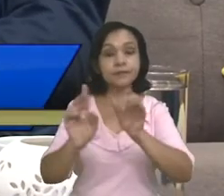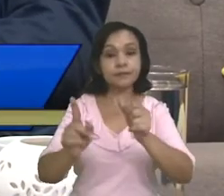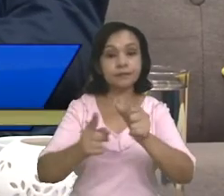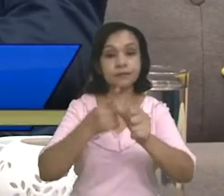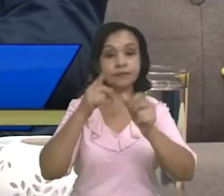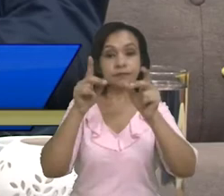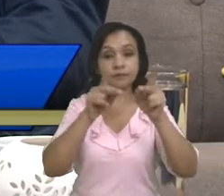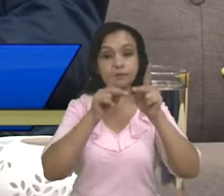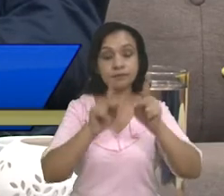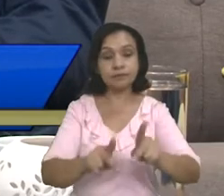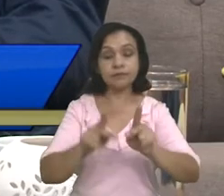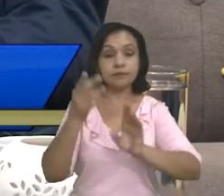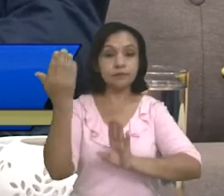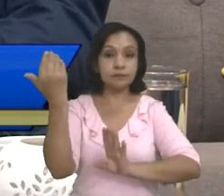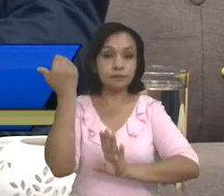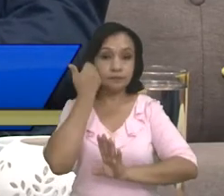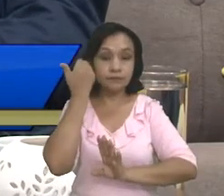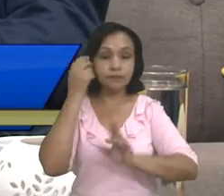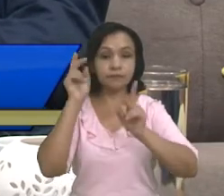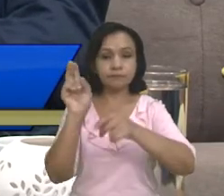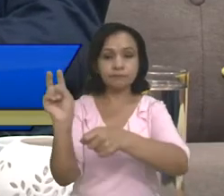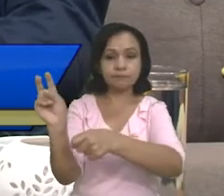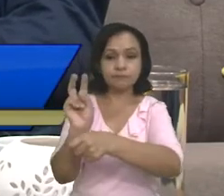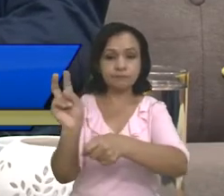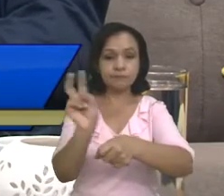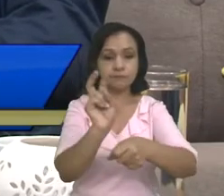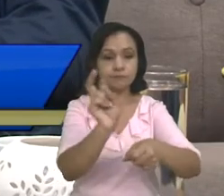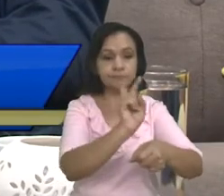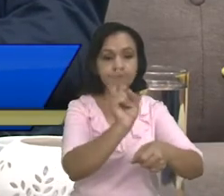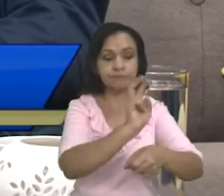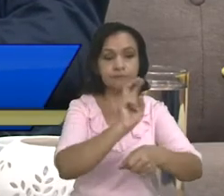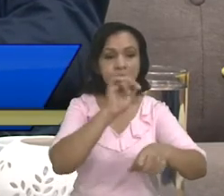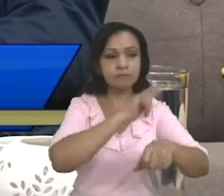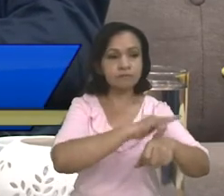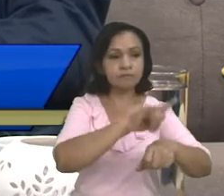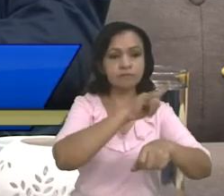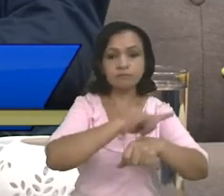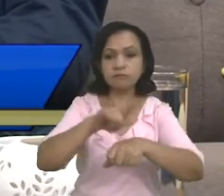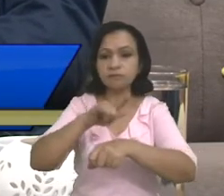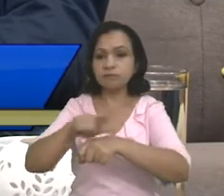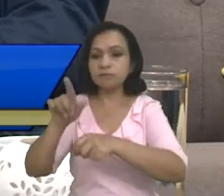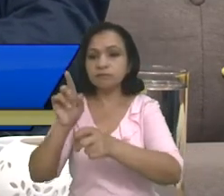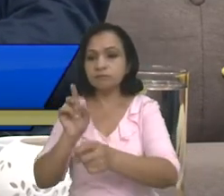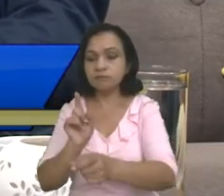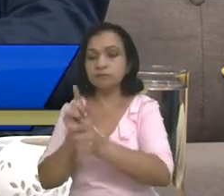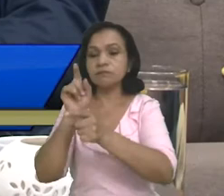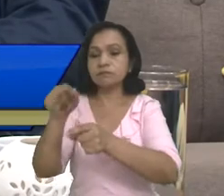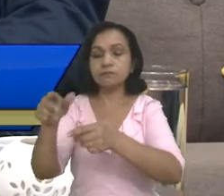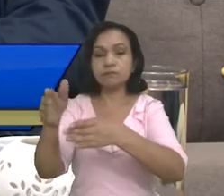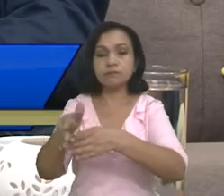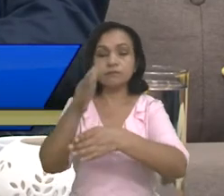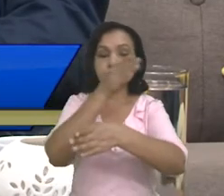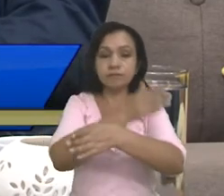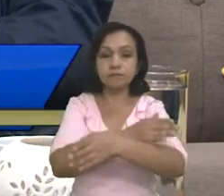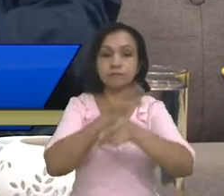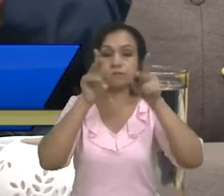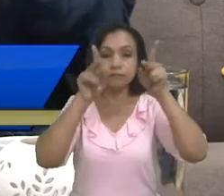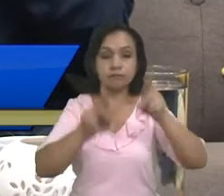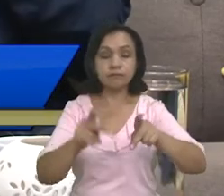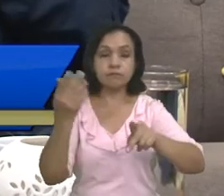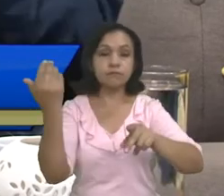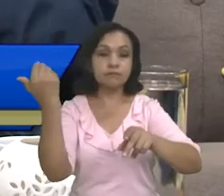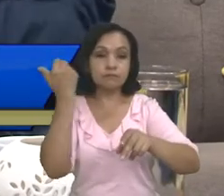caso que se nos presente estamos vigilando estamos buscándolo para detectarlo más tempranamente posible y